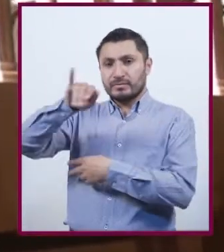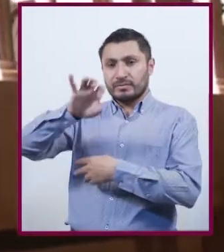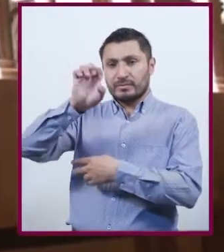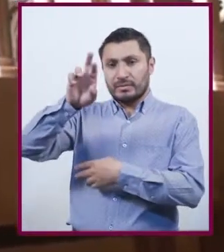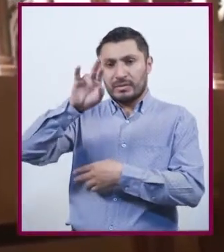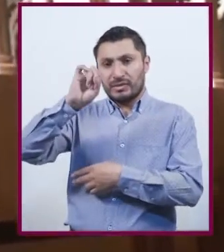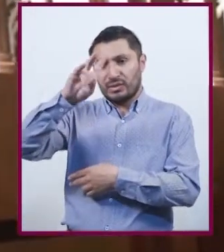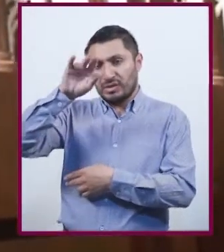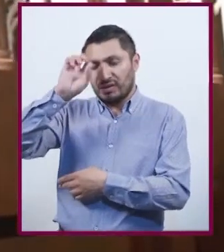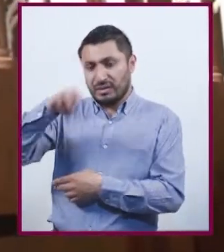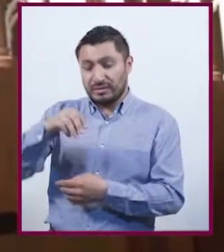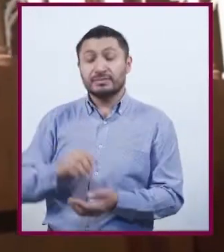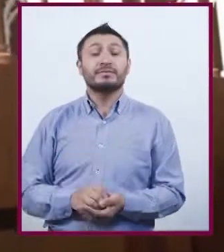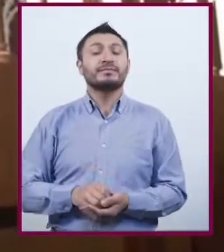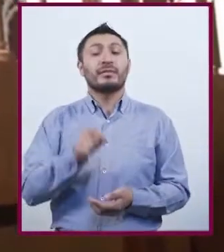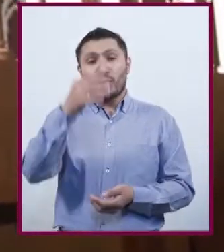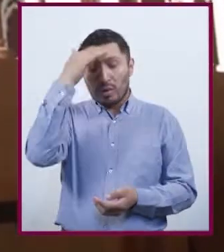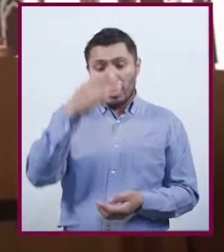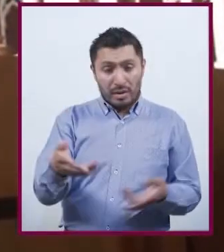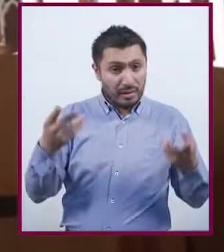Jerusalén.